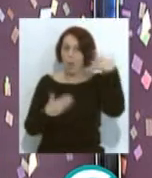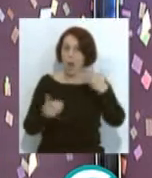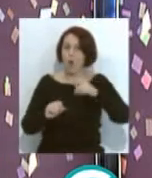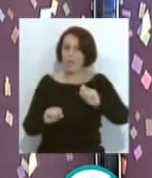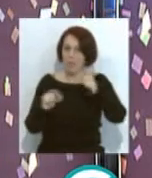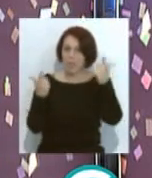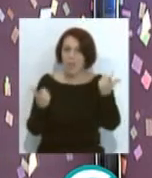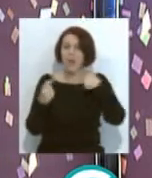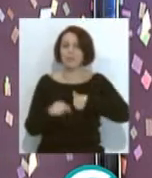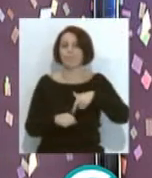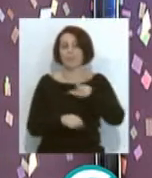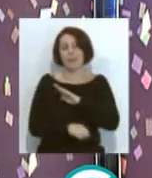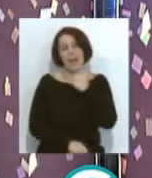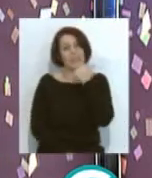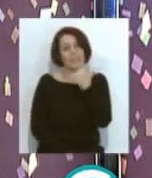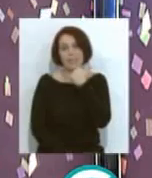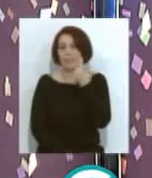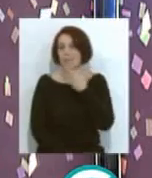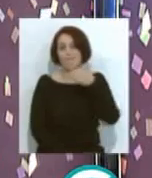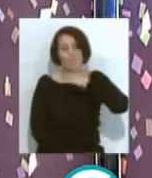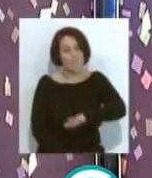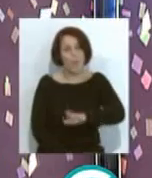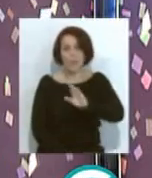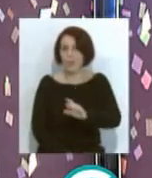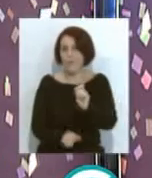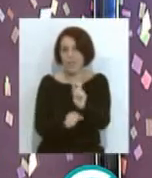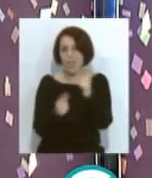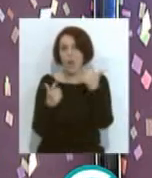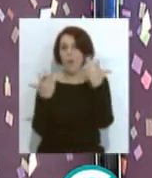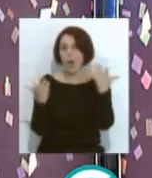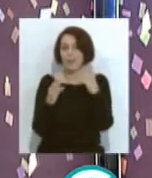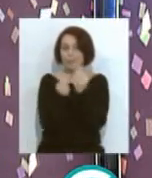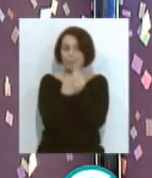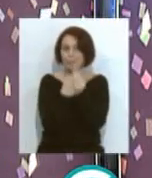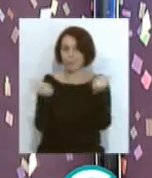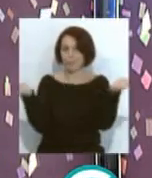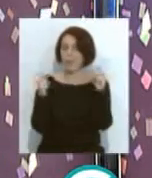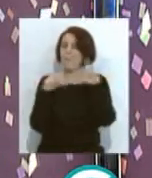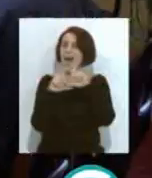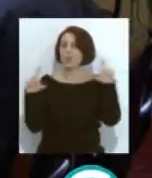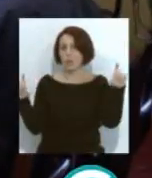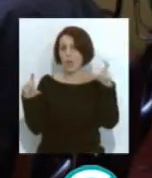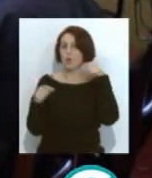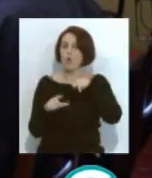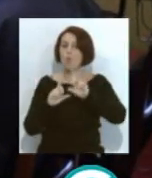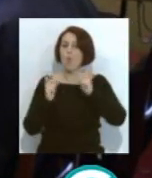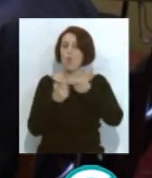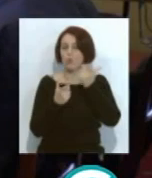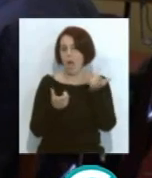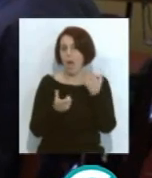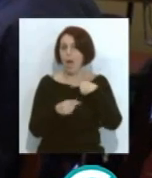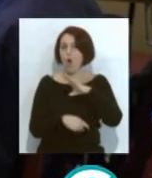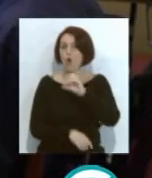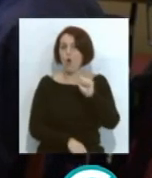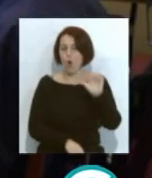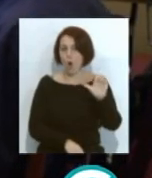ya de lo que era prácticamente una muerte anunciada, la disolución del patronato de la Junta del